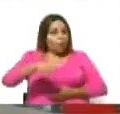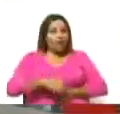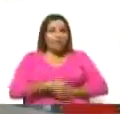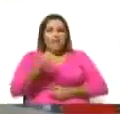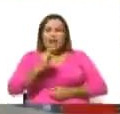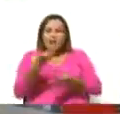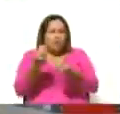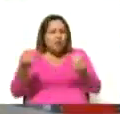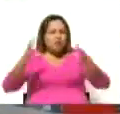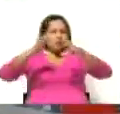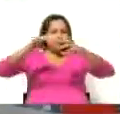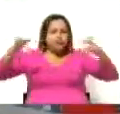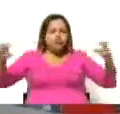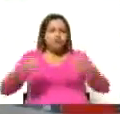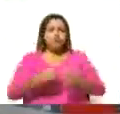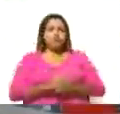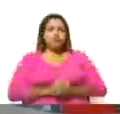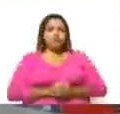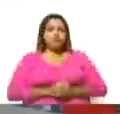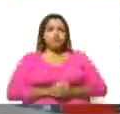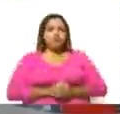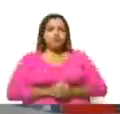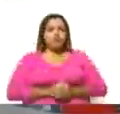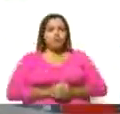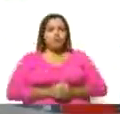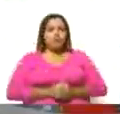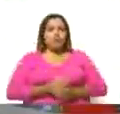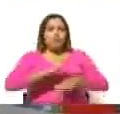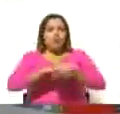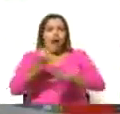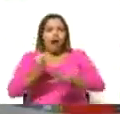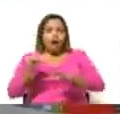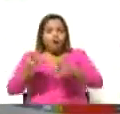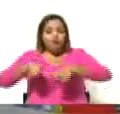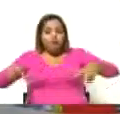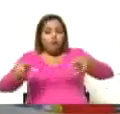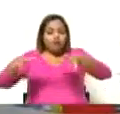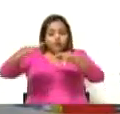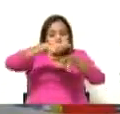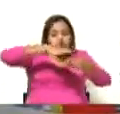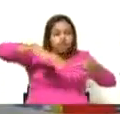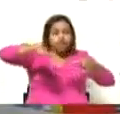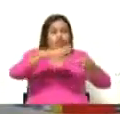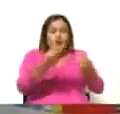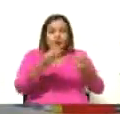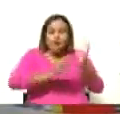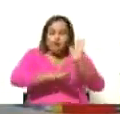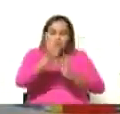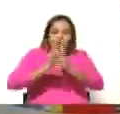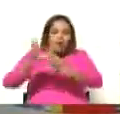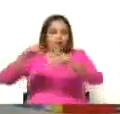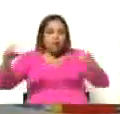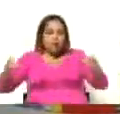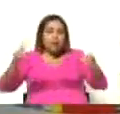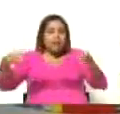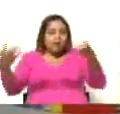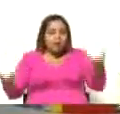gran nubosidad debido a núcleos convectivos de rápida evolución, con